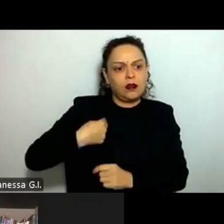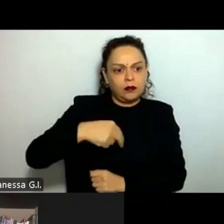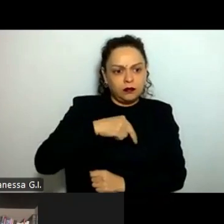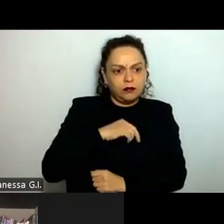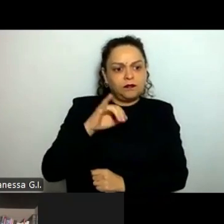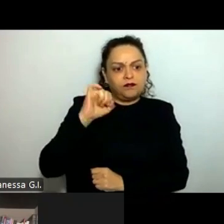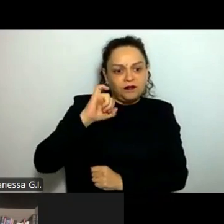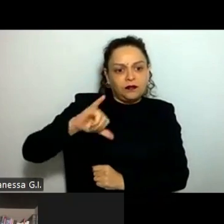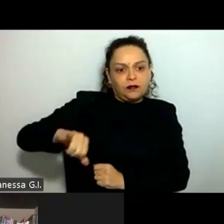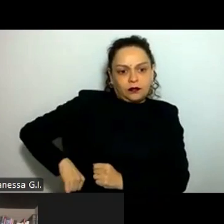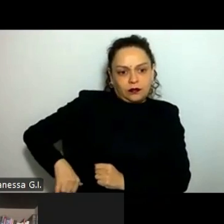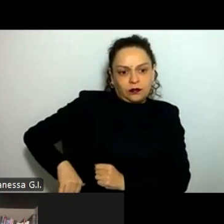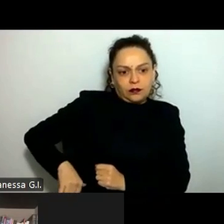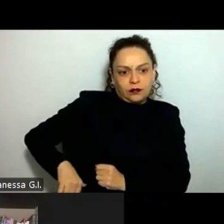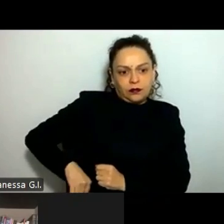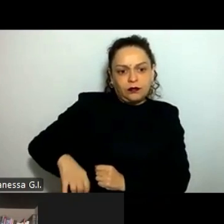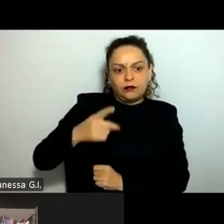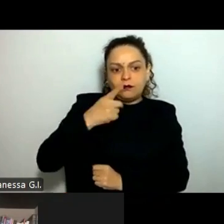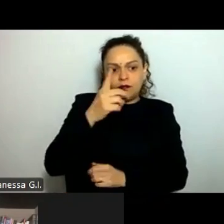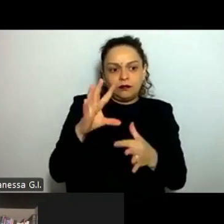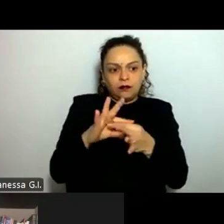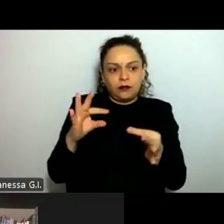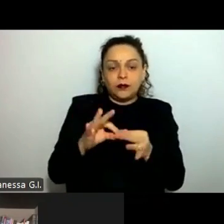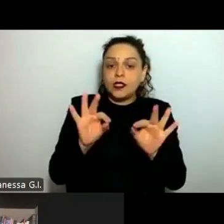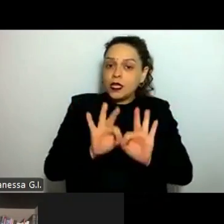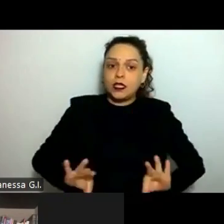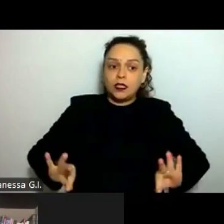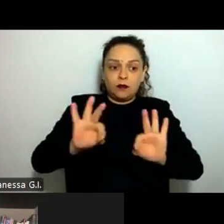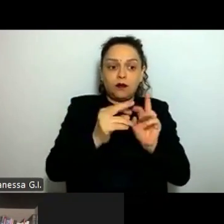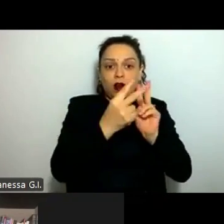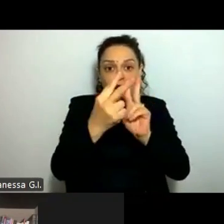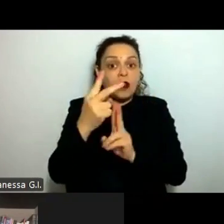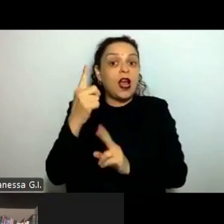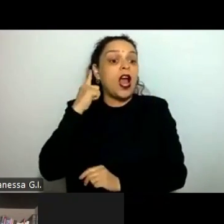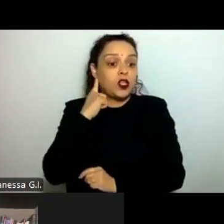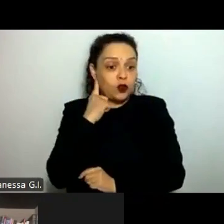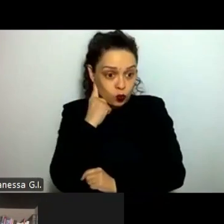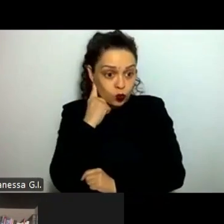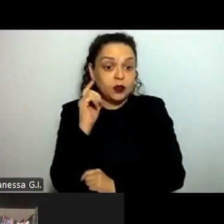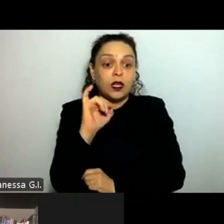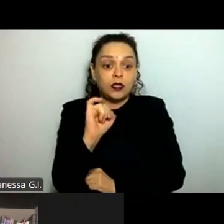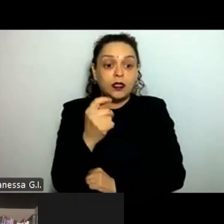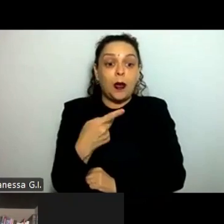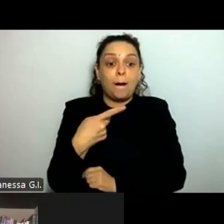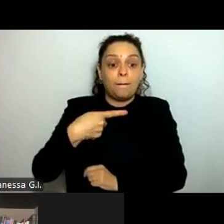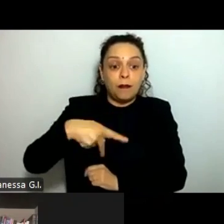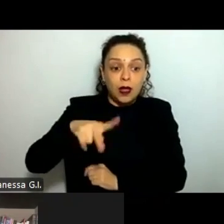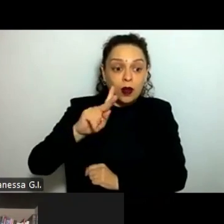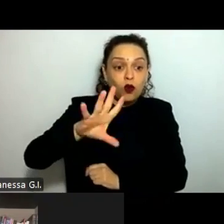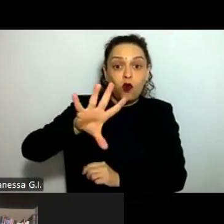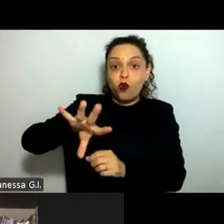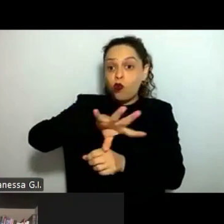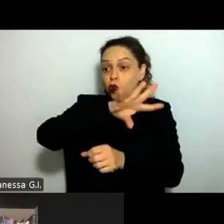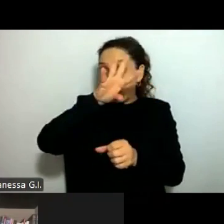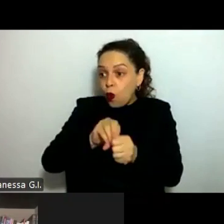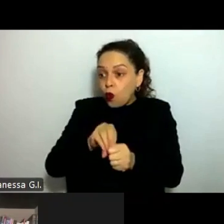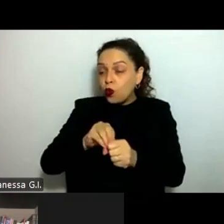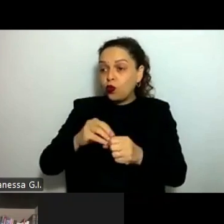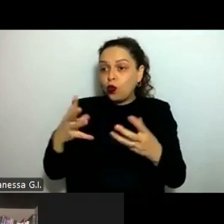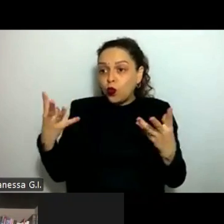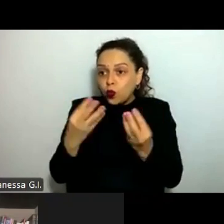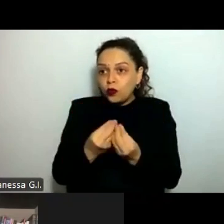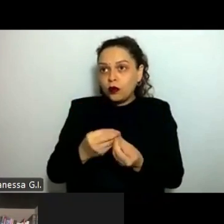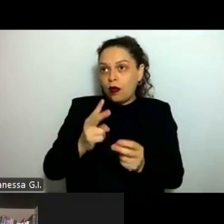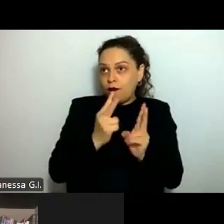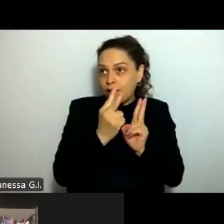que bueno, siempre hay que escuchar a los vecinos, pero en realidad pues hay que ponderar todos los comentarios. Los vecinos